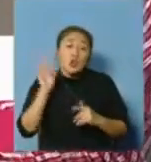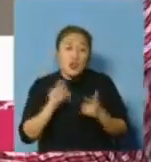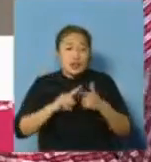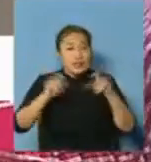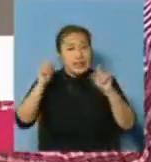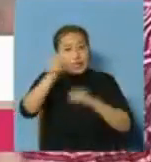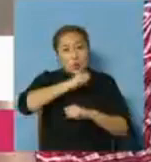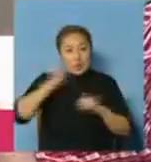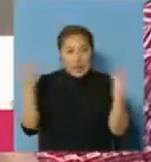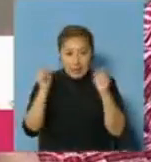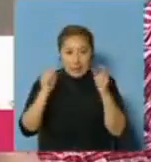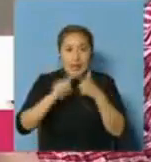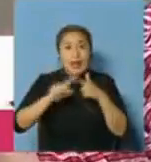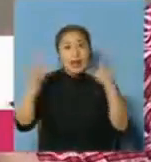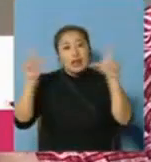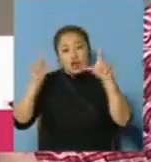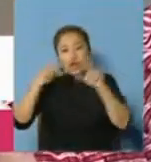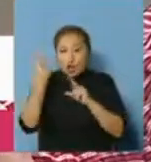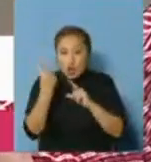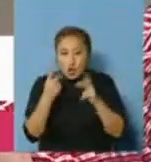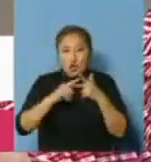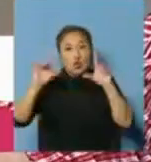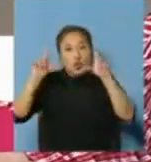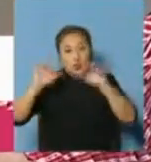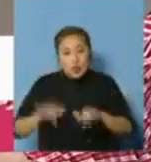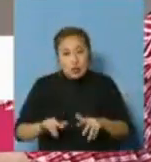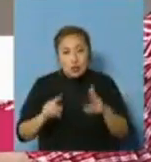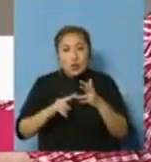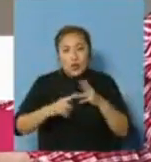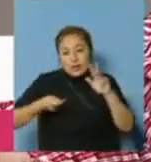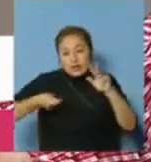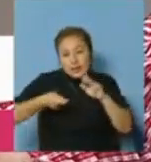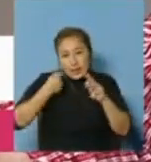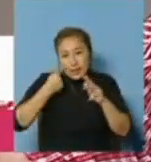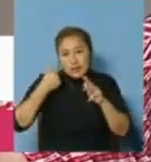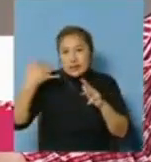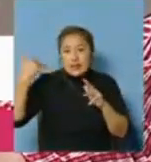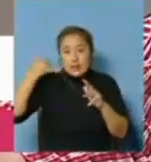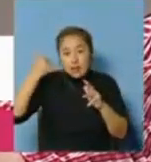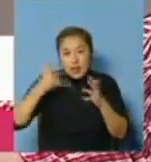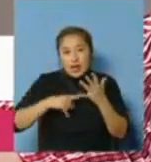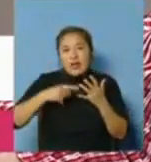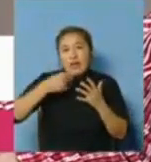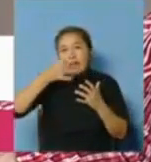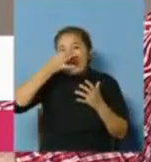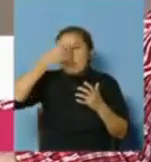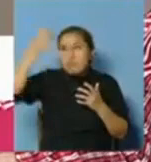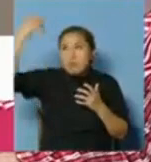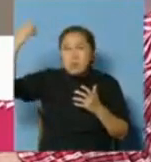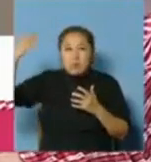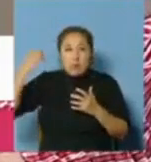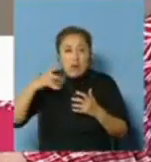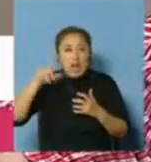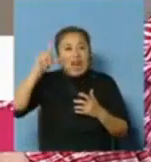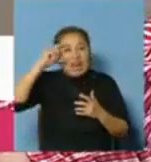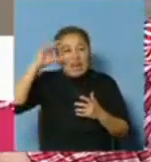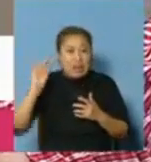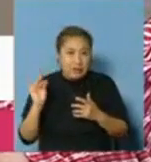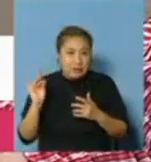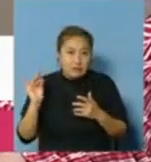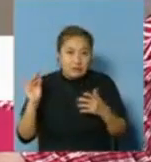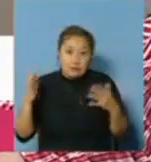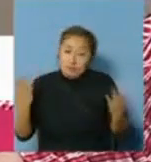que son dos televisores una computadora un cargador de celular y unas veinte o quince lámpara led sé que